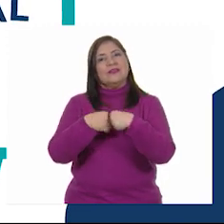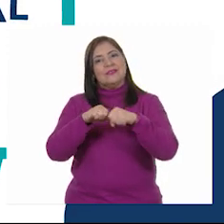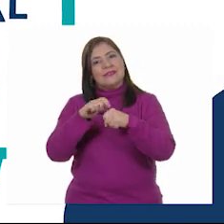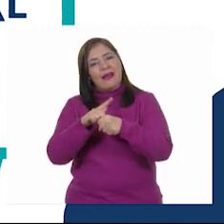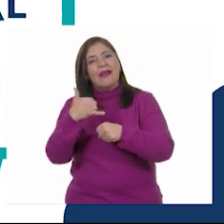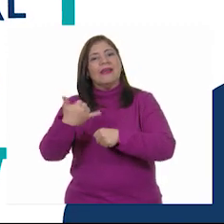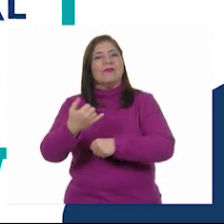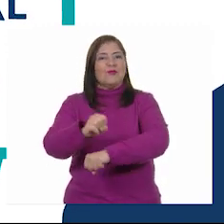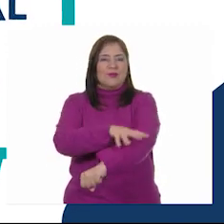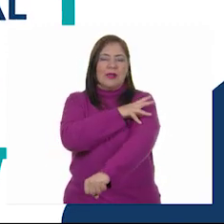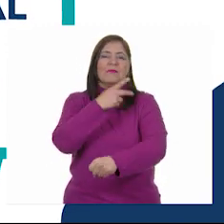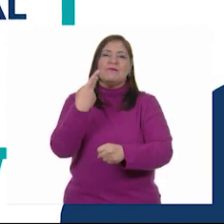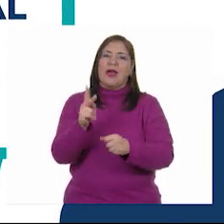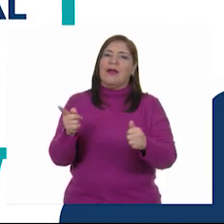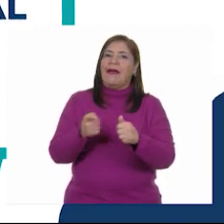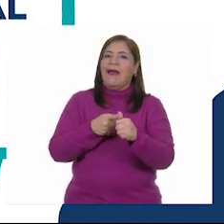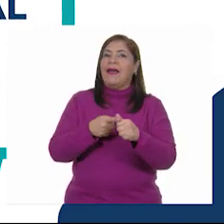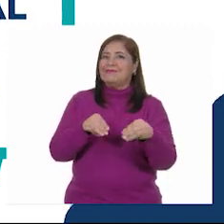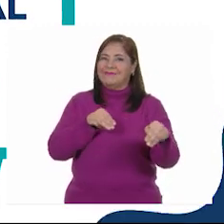primero vamos a movernos.